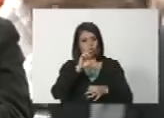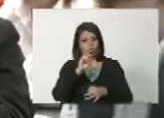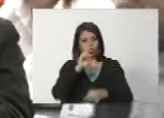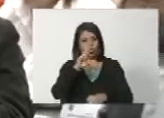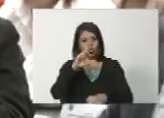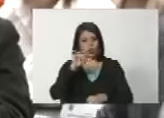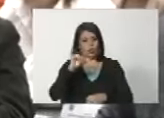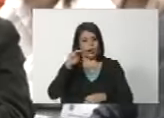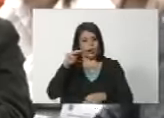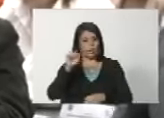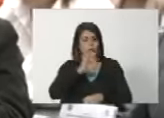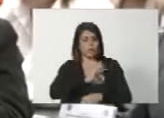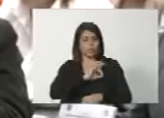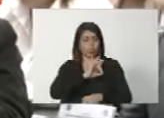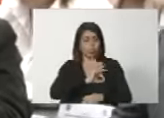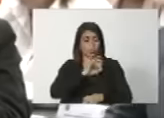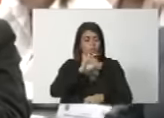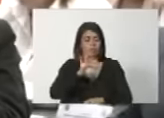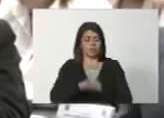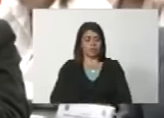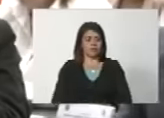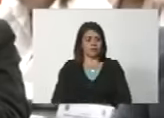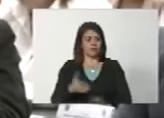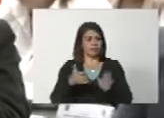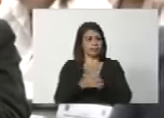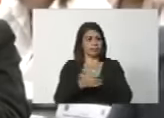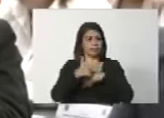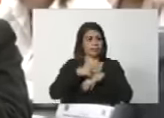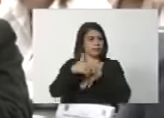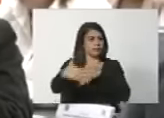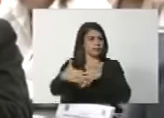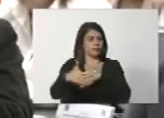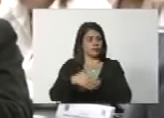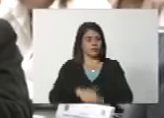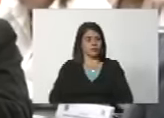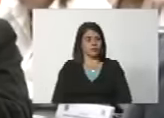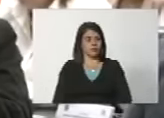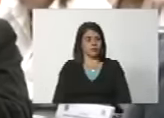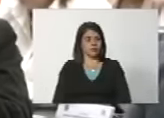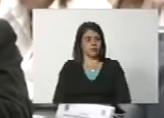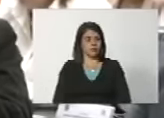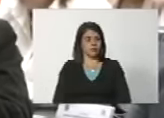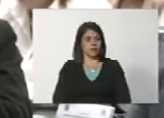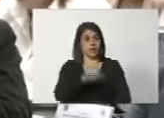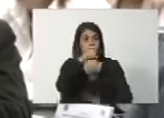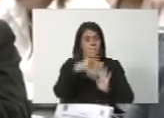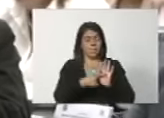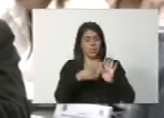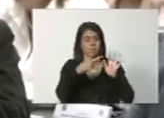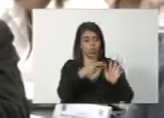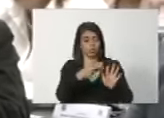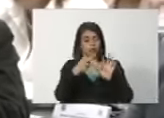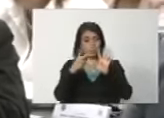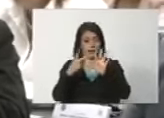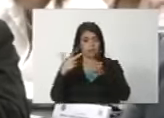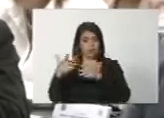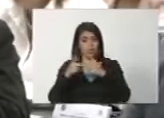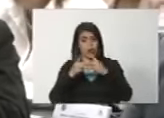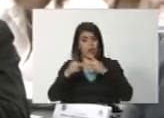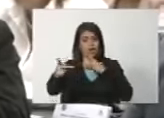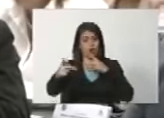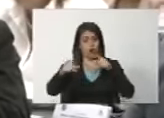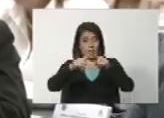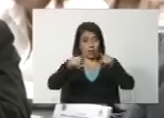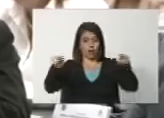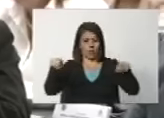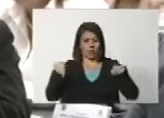Roraima Sociedad Anónima, que tendrá una extensión de 1.825 kilómetros